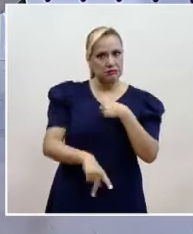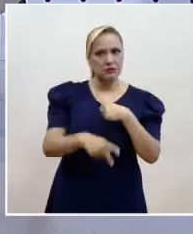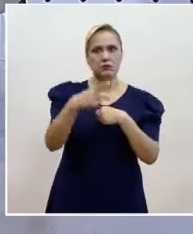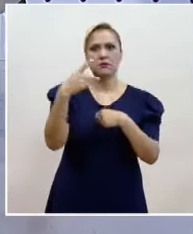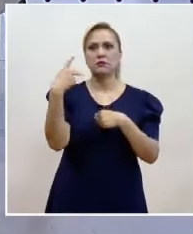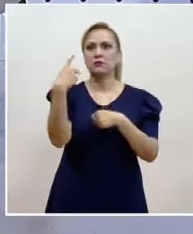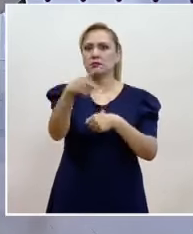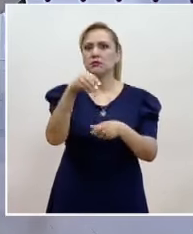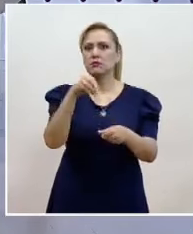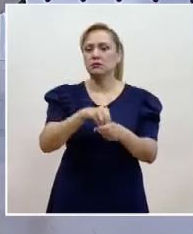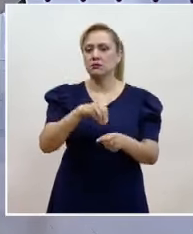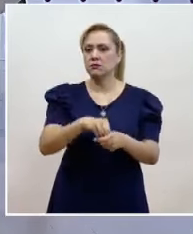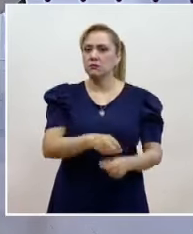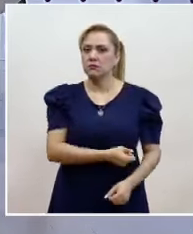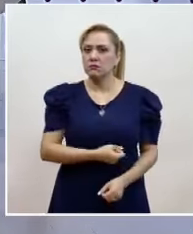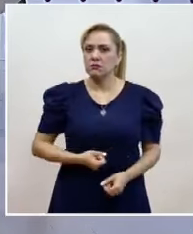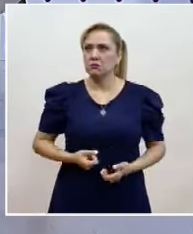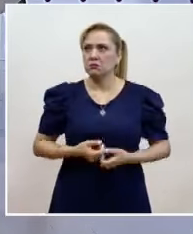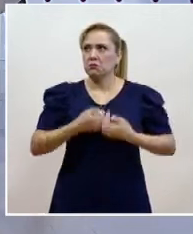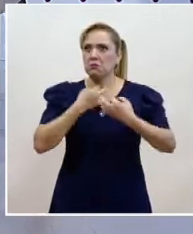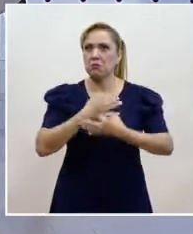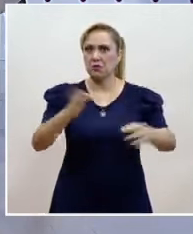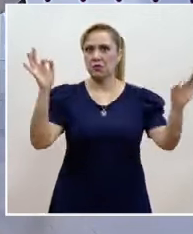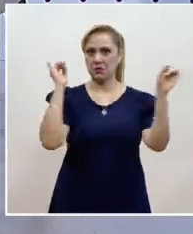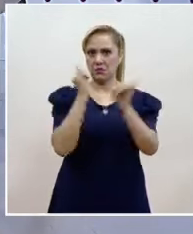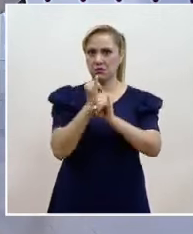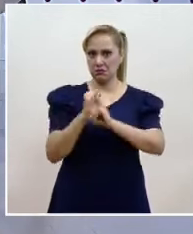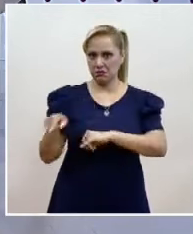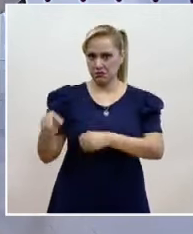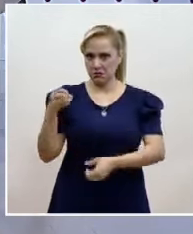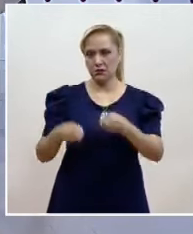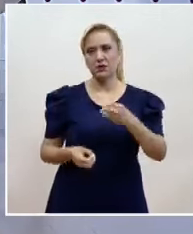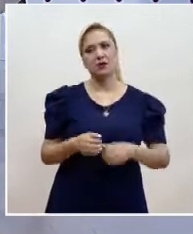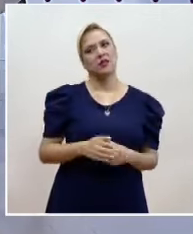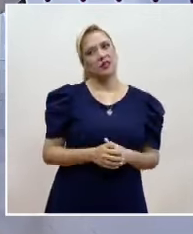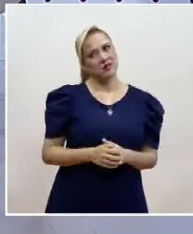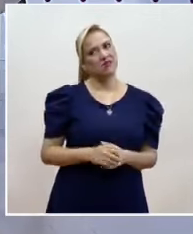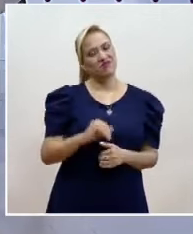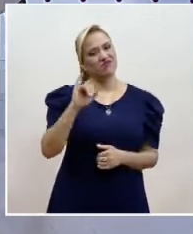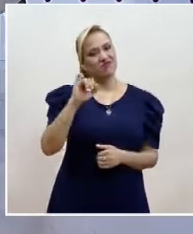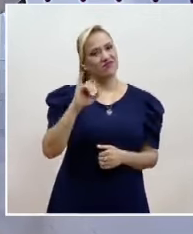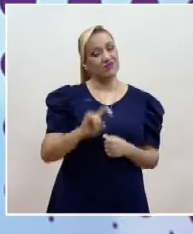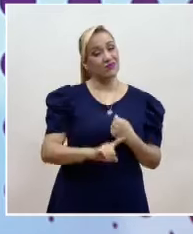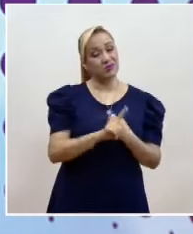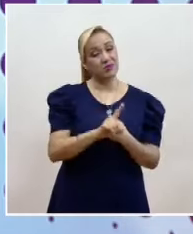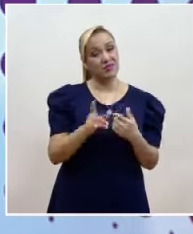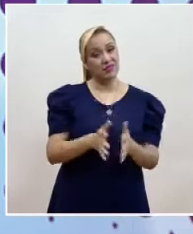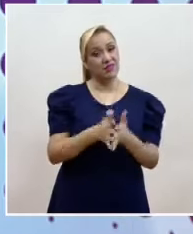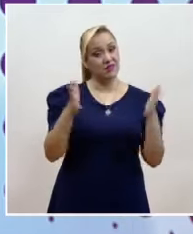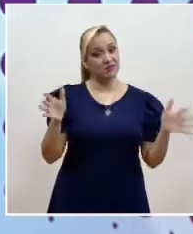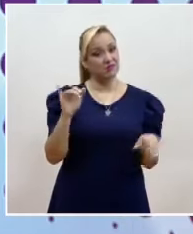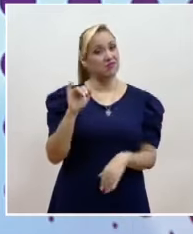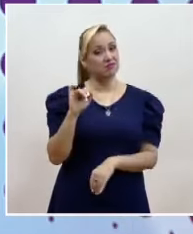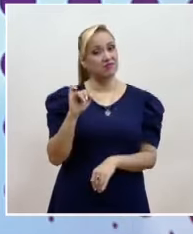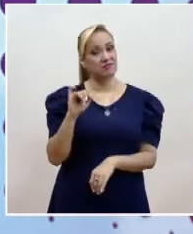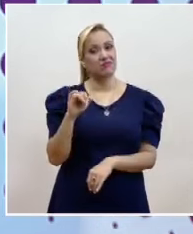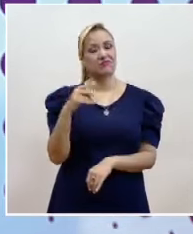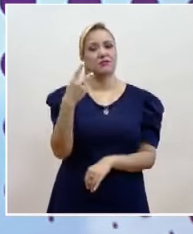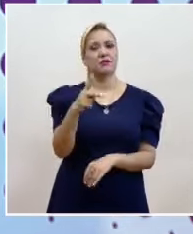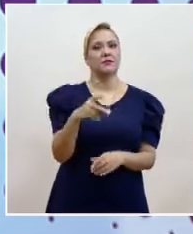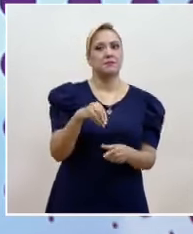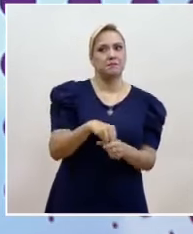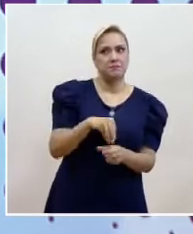personas por la implementación de la justicia digital? Sí, yo creo que sí es también un enorme problema de esto. Este riesgo a la privacidad lo